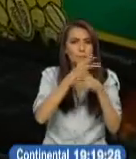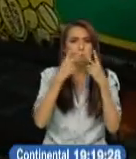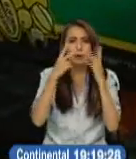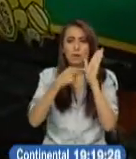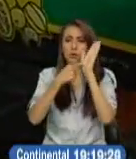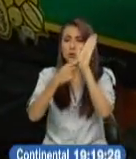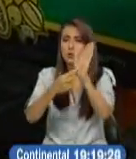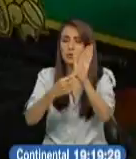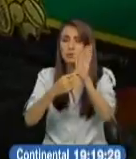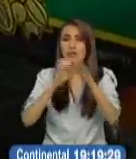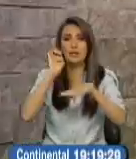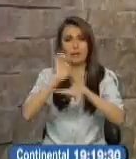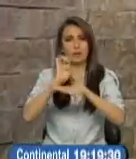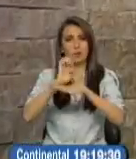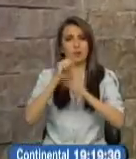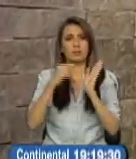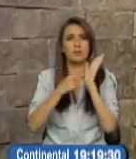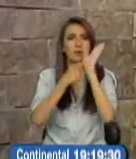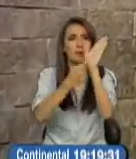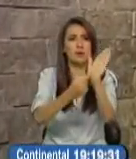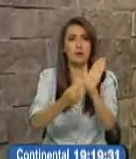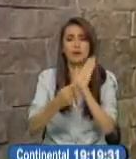ofrece el mercado ecuatoriano.